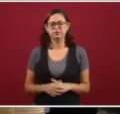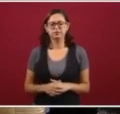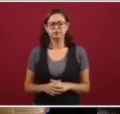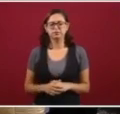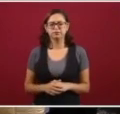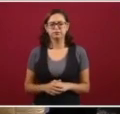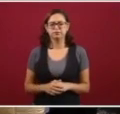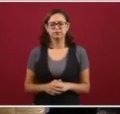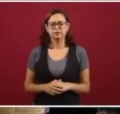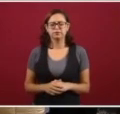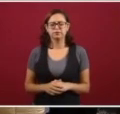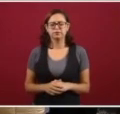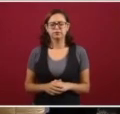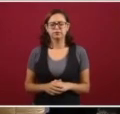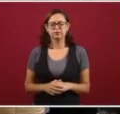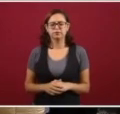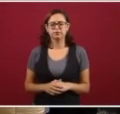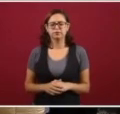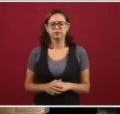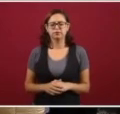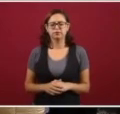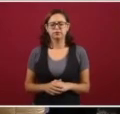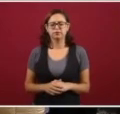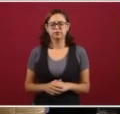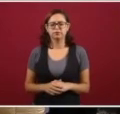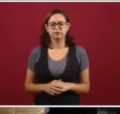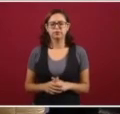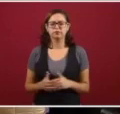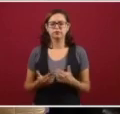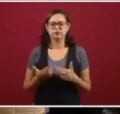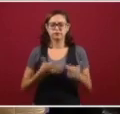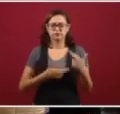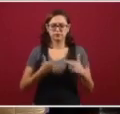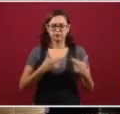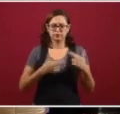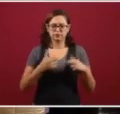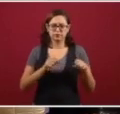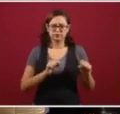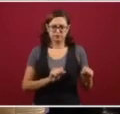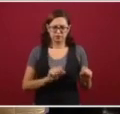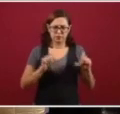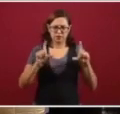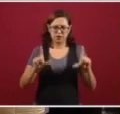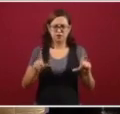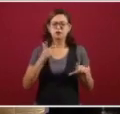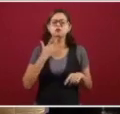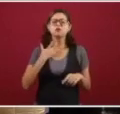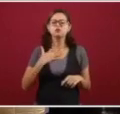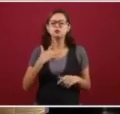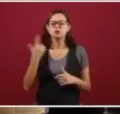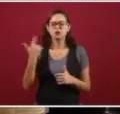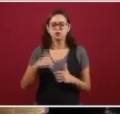A ver, porque regresamos, vemos primero gasolina si tienen,